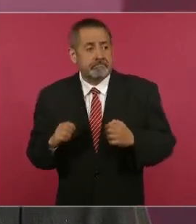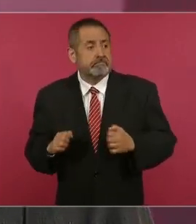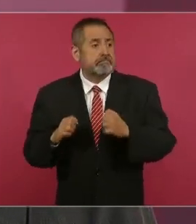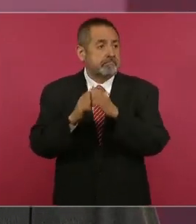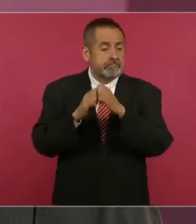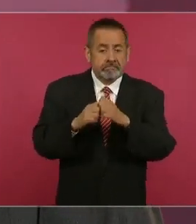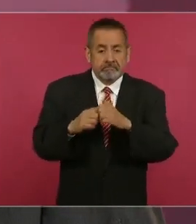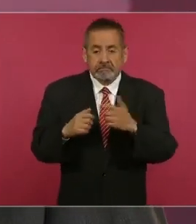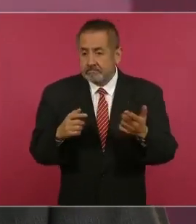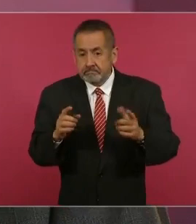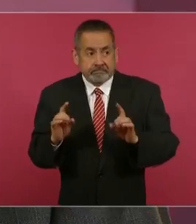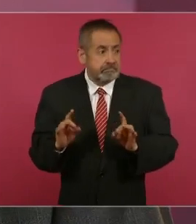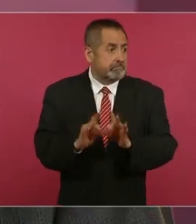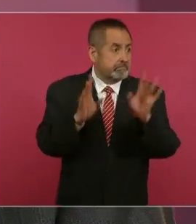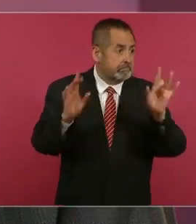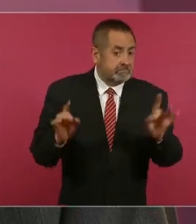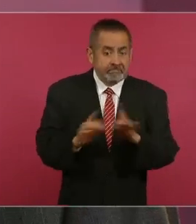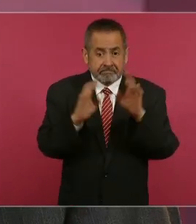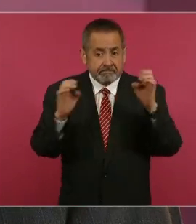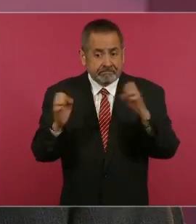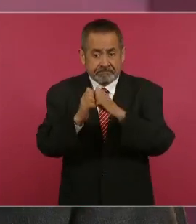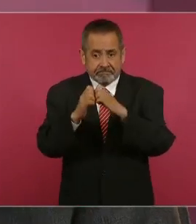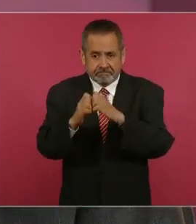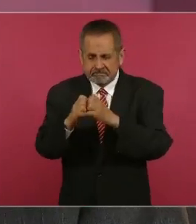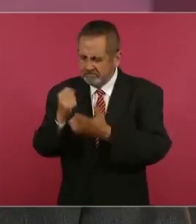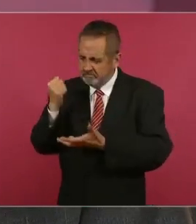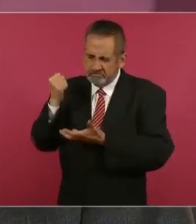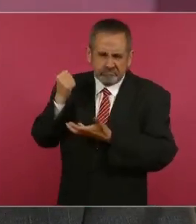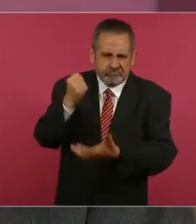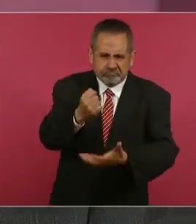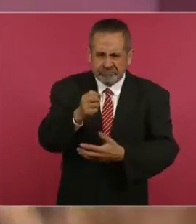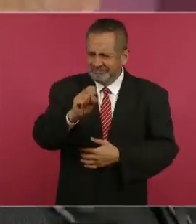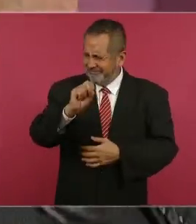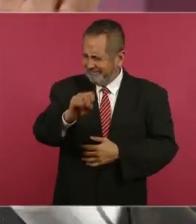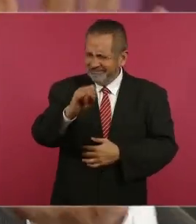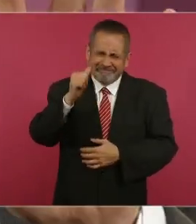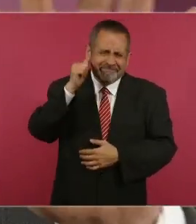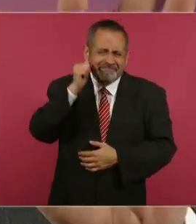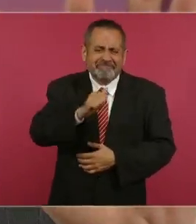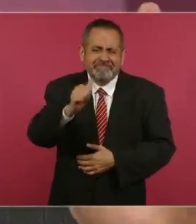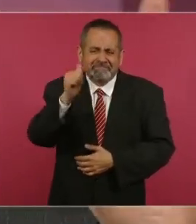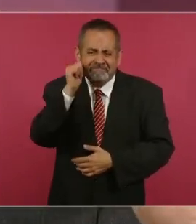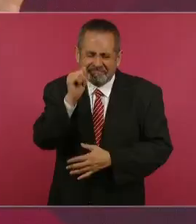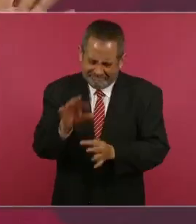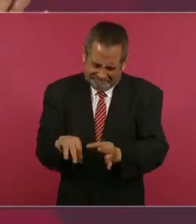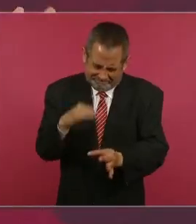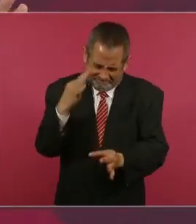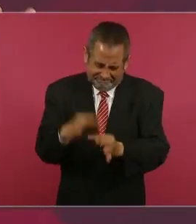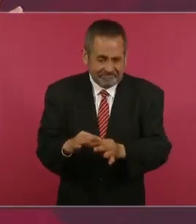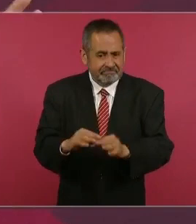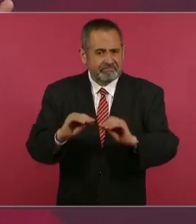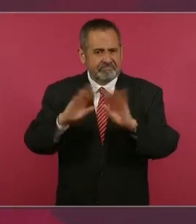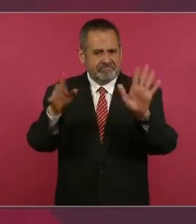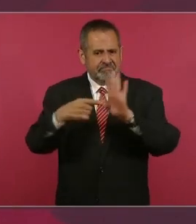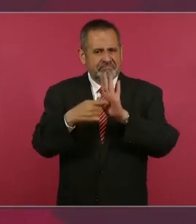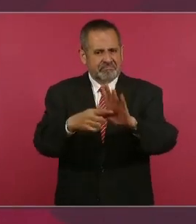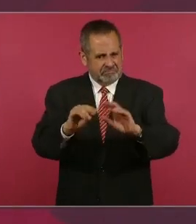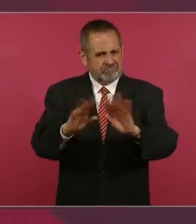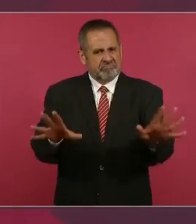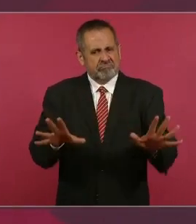las demandas fundamentales de nuestro pueblo. Eso lo quiero